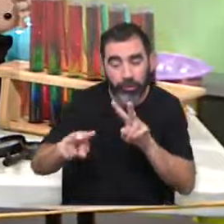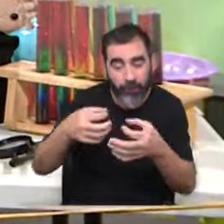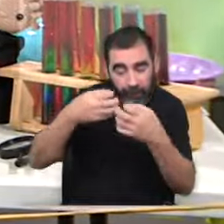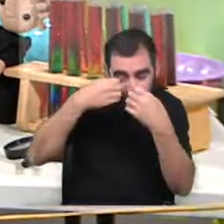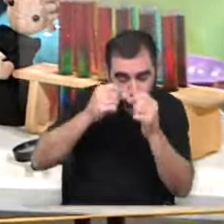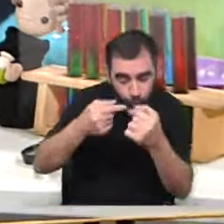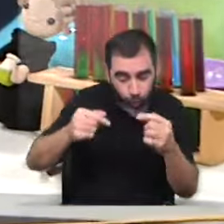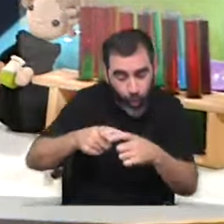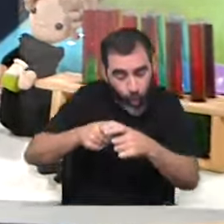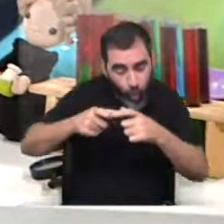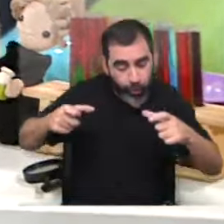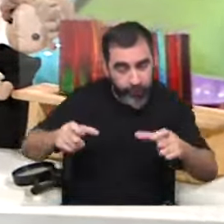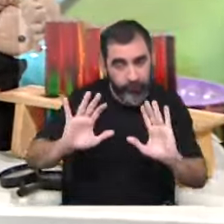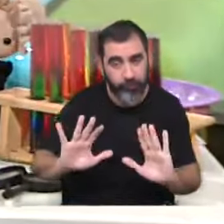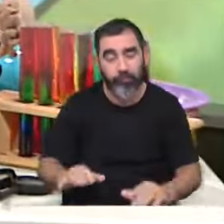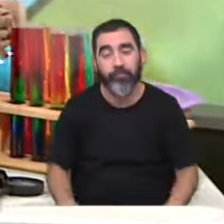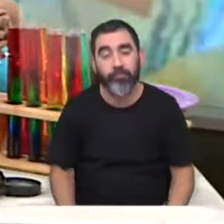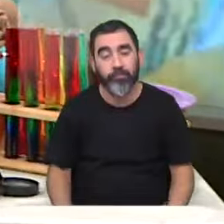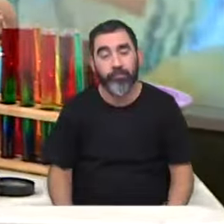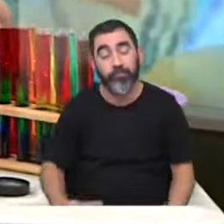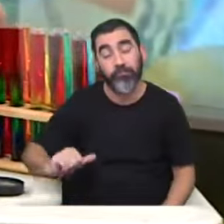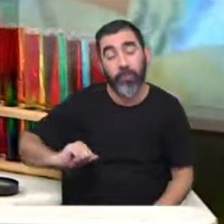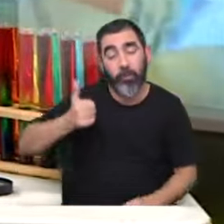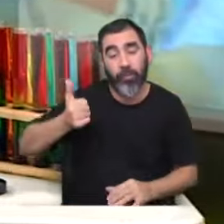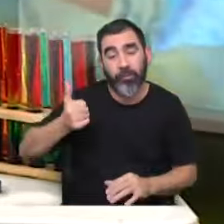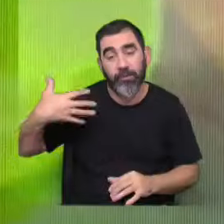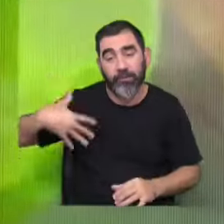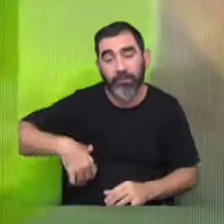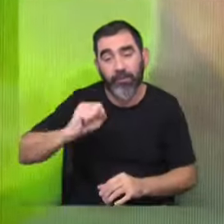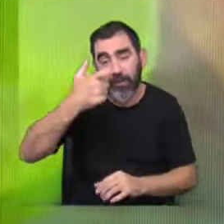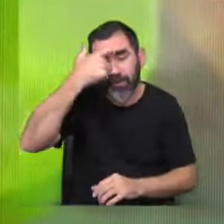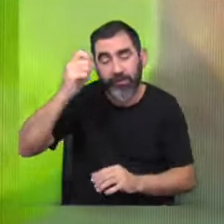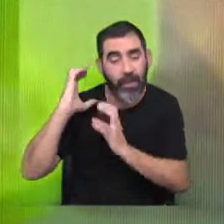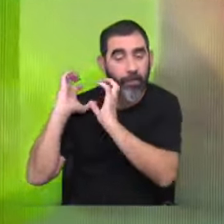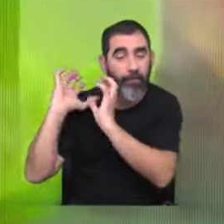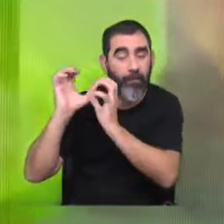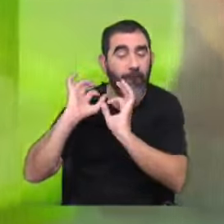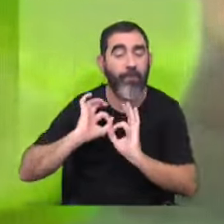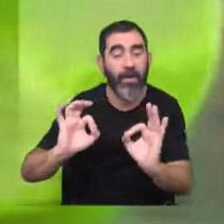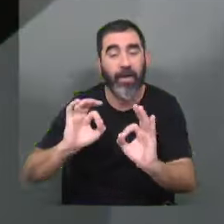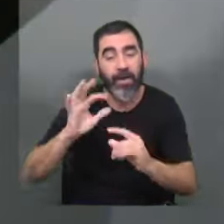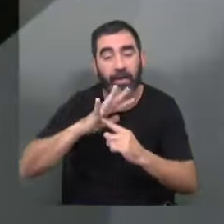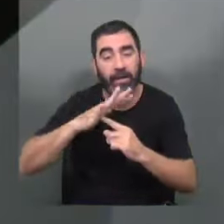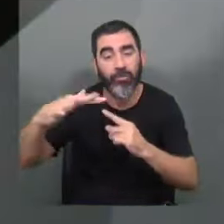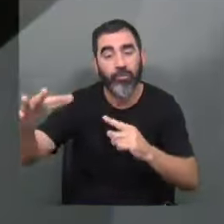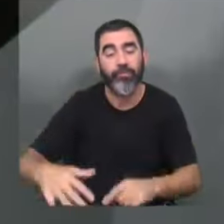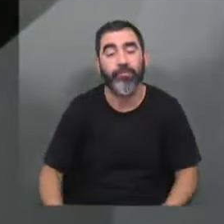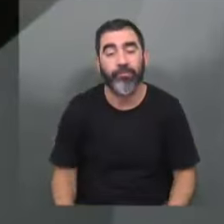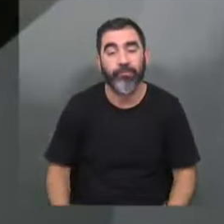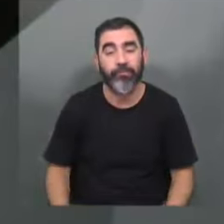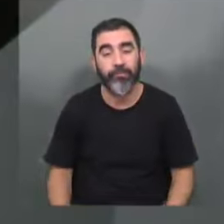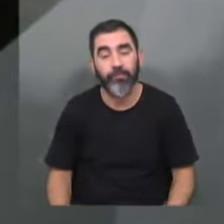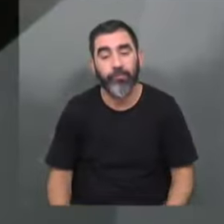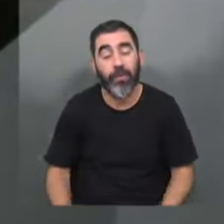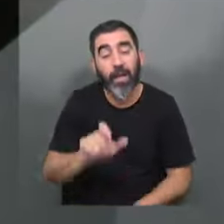observaciones. Así que bueno, vamos a aprovechar y vamos a llevar la ciencia a las vacaciones de invierno. Excelente, que